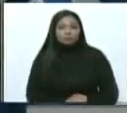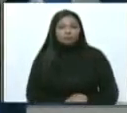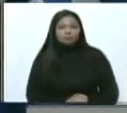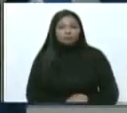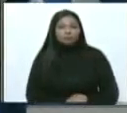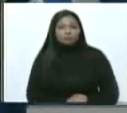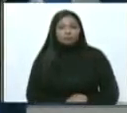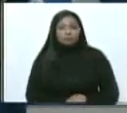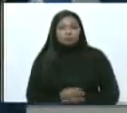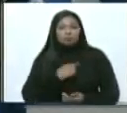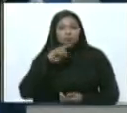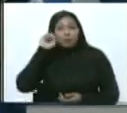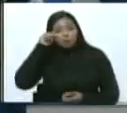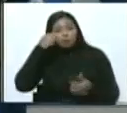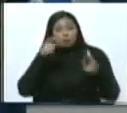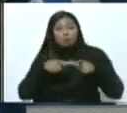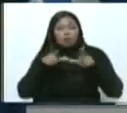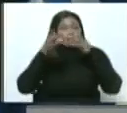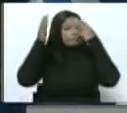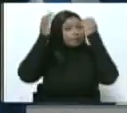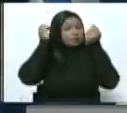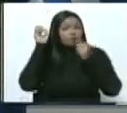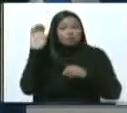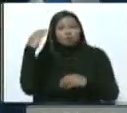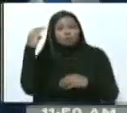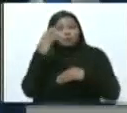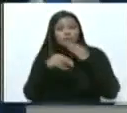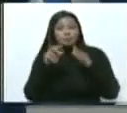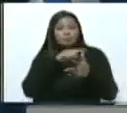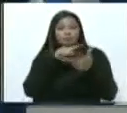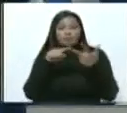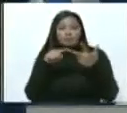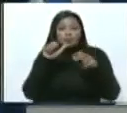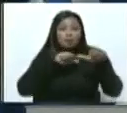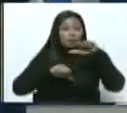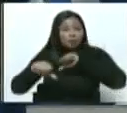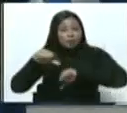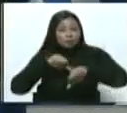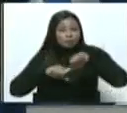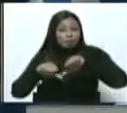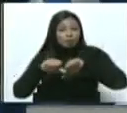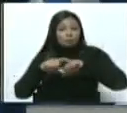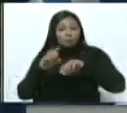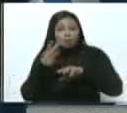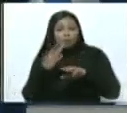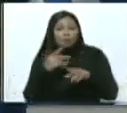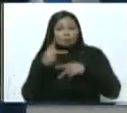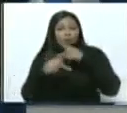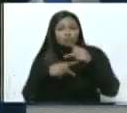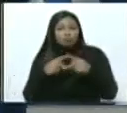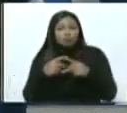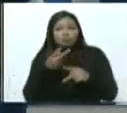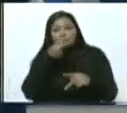recordar que en la finca de propiedad de un embajador colombiano fueron encontrados 3 laboratorios de producción de cocaína.